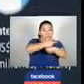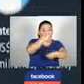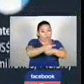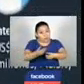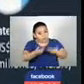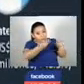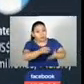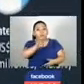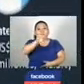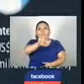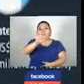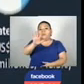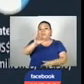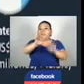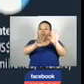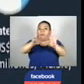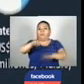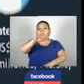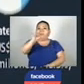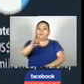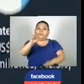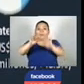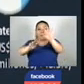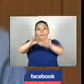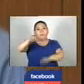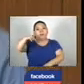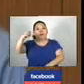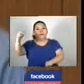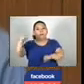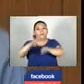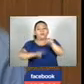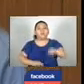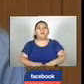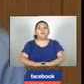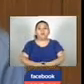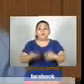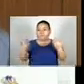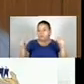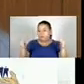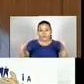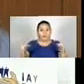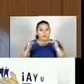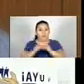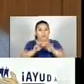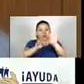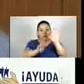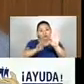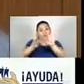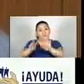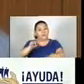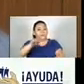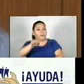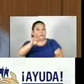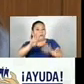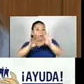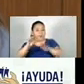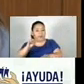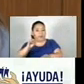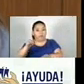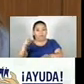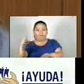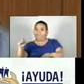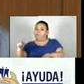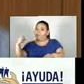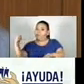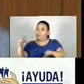con 458.7 millones de dólares. Fueron equivalentes a 790.7 millones de dólares más.